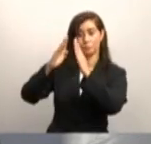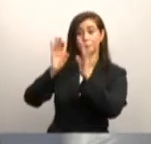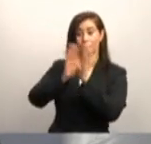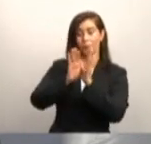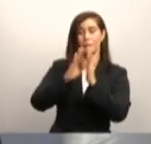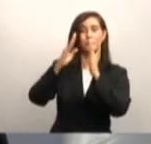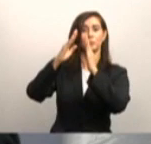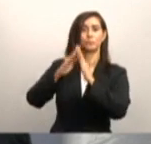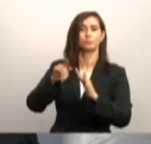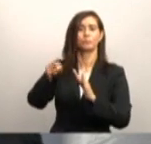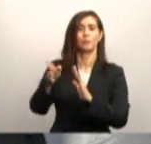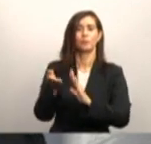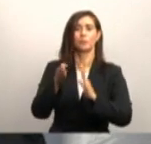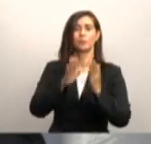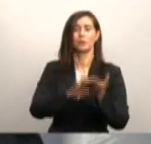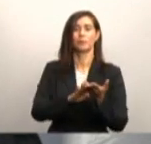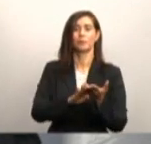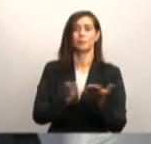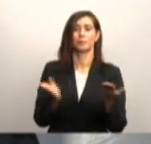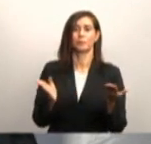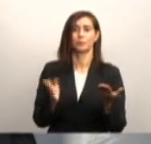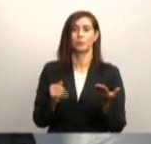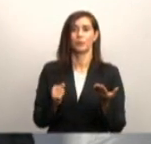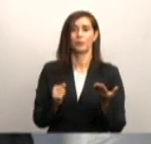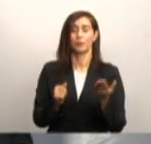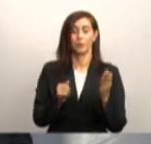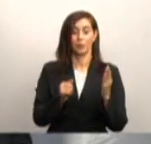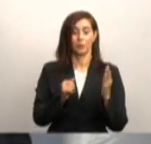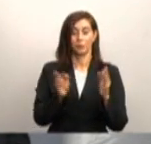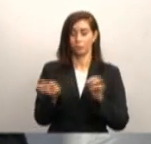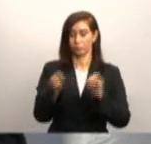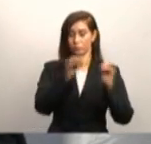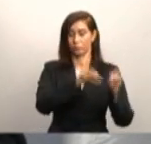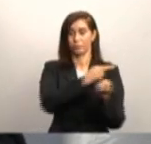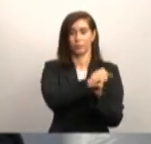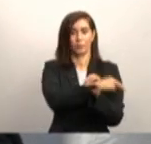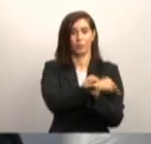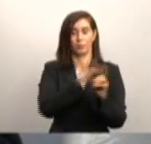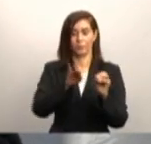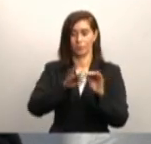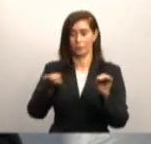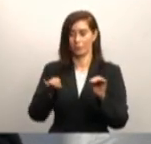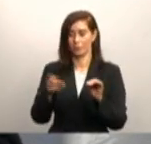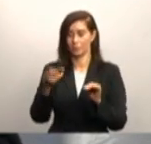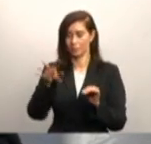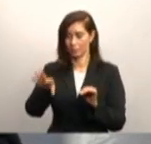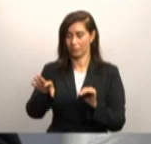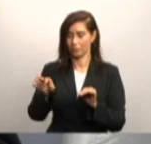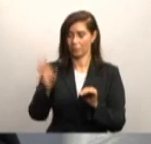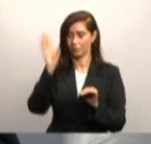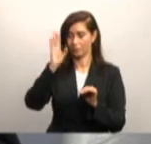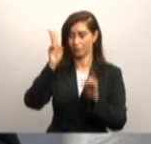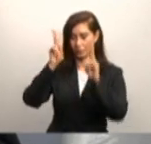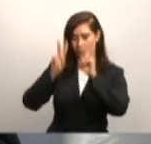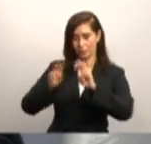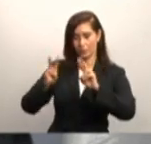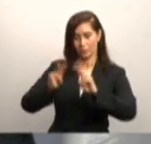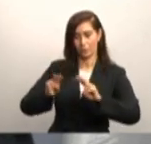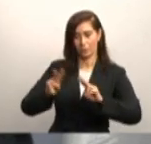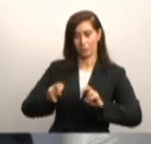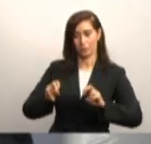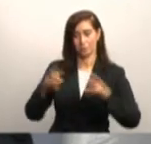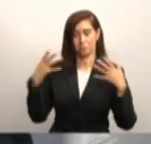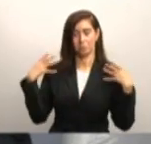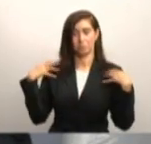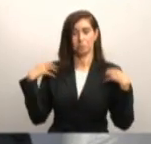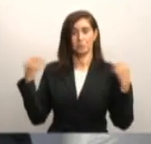casa y no dentro de un hospital, se hace el levantamiento, que lo hace Salud Pública o